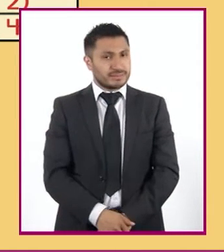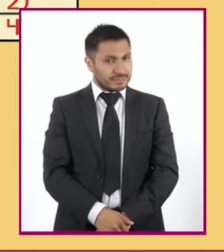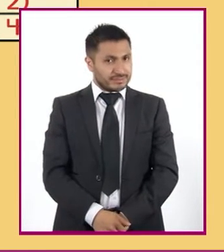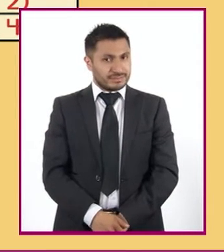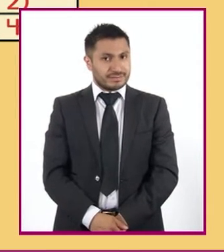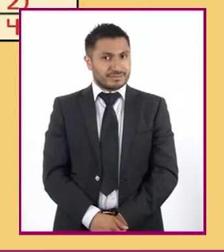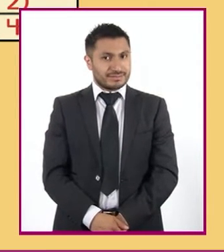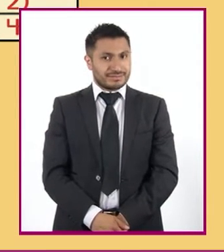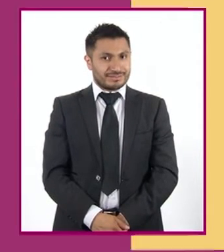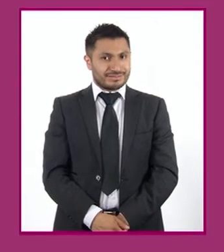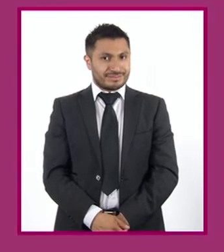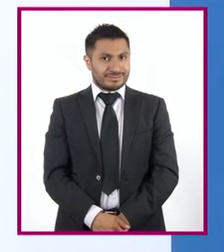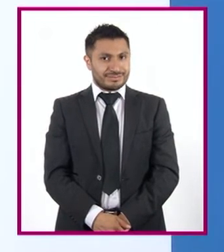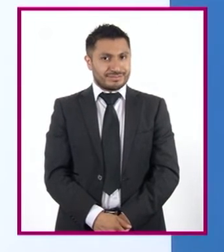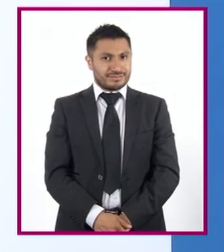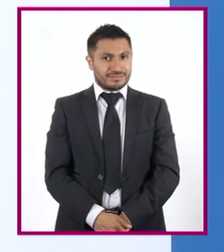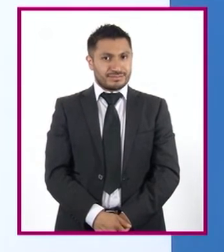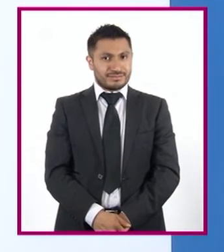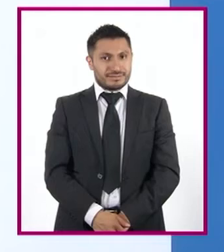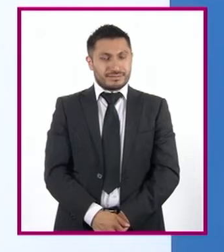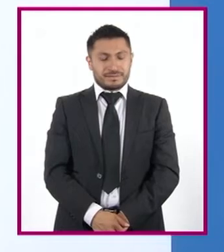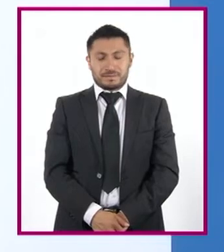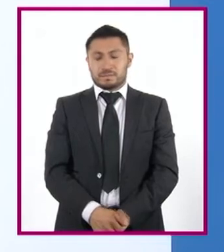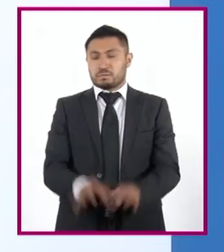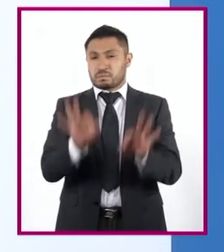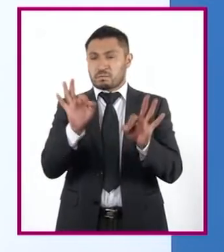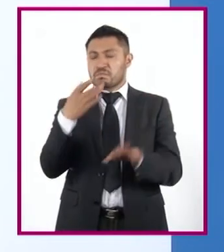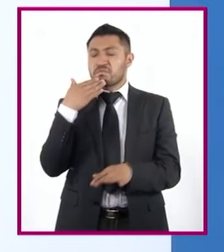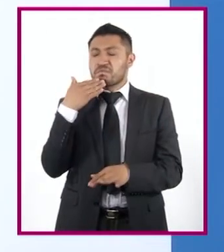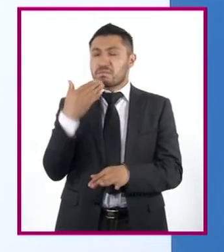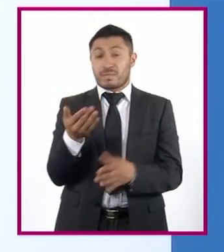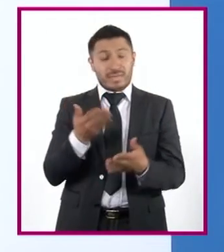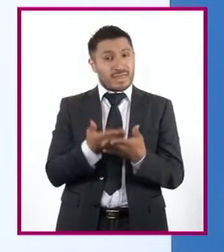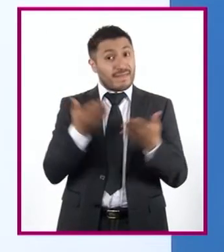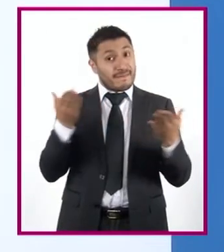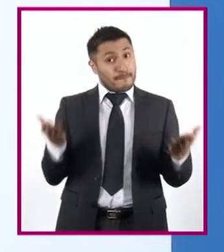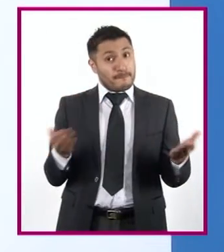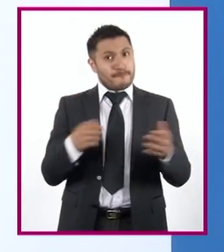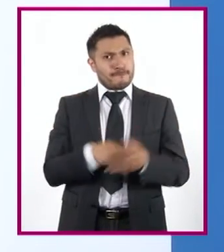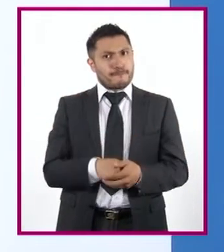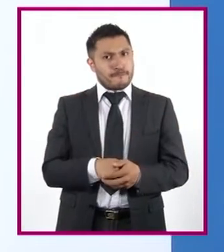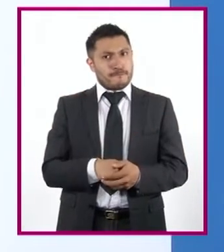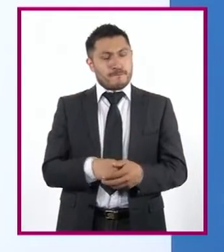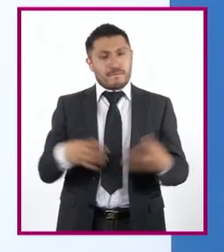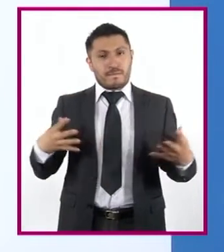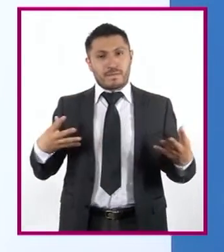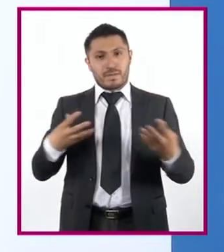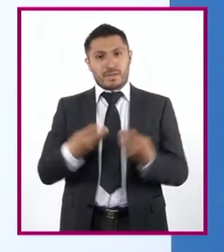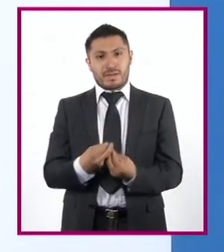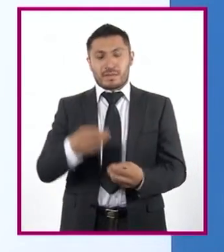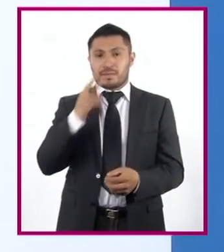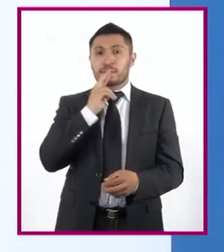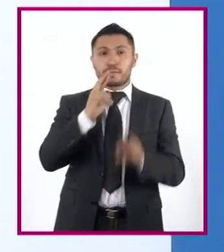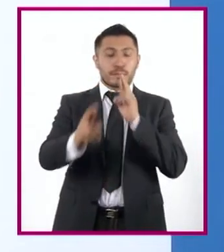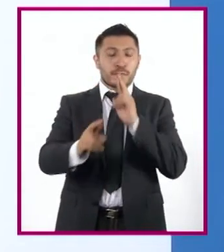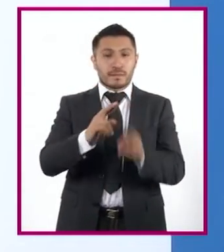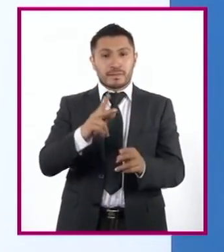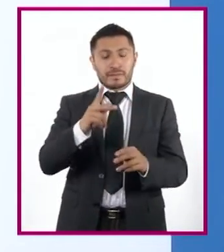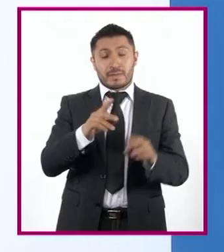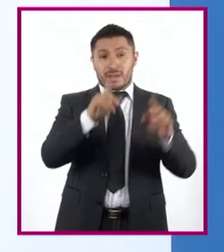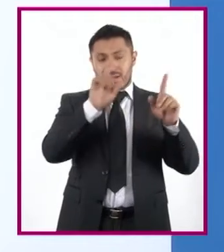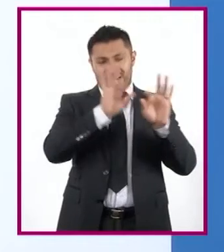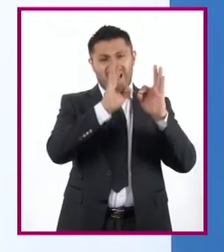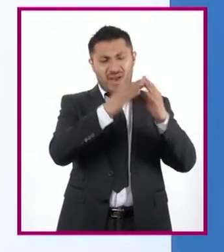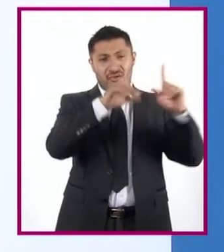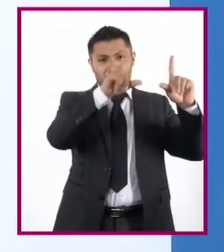Muy bien. Ahora bien, vamos a trasladar el polígono 8